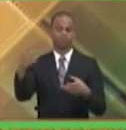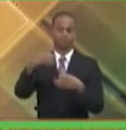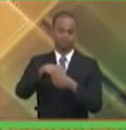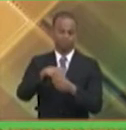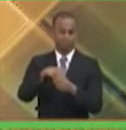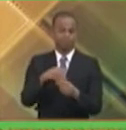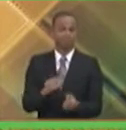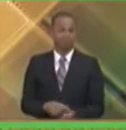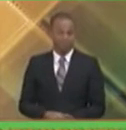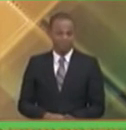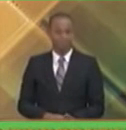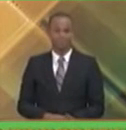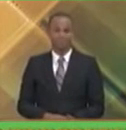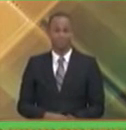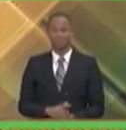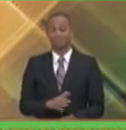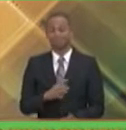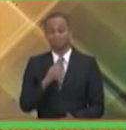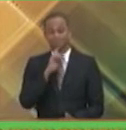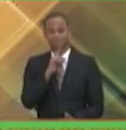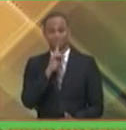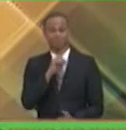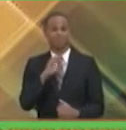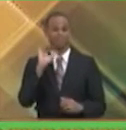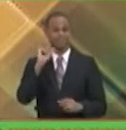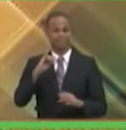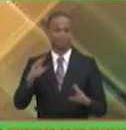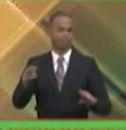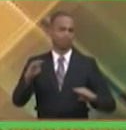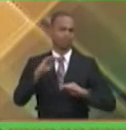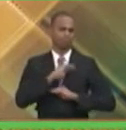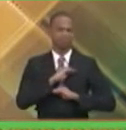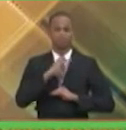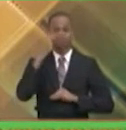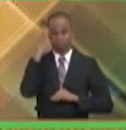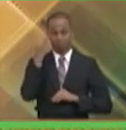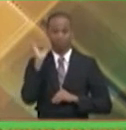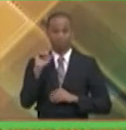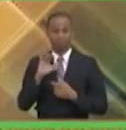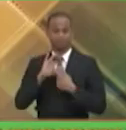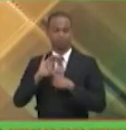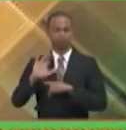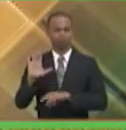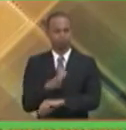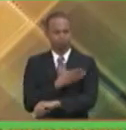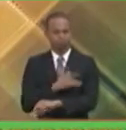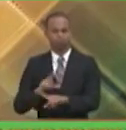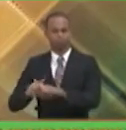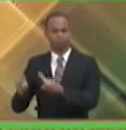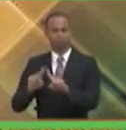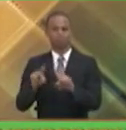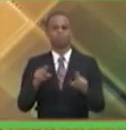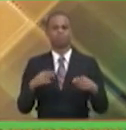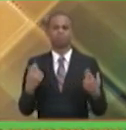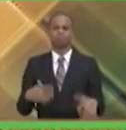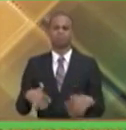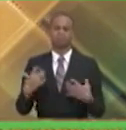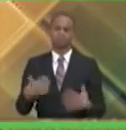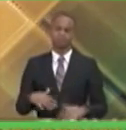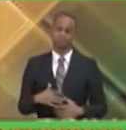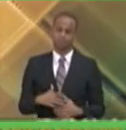ha sido de mucha satisfacción porque las demostraciones artísticas no se han